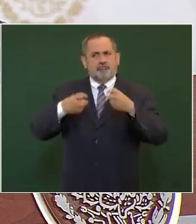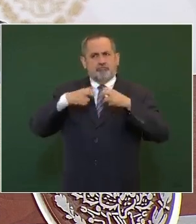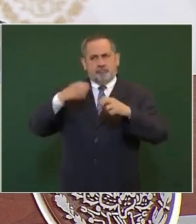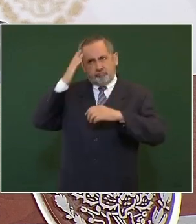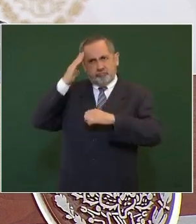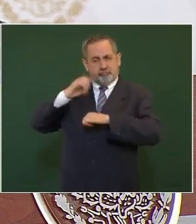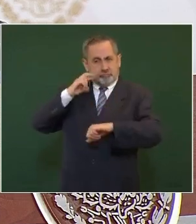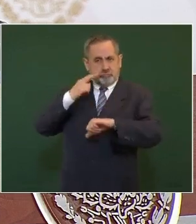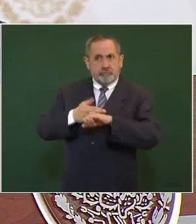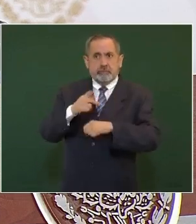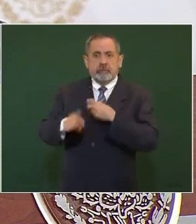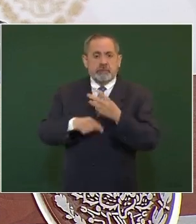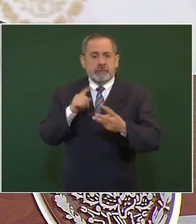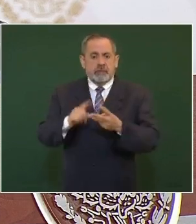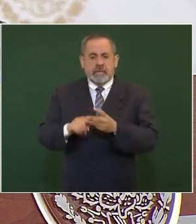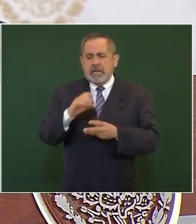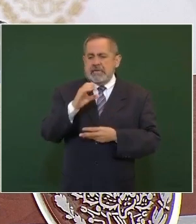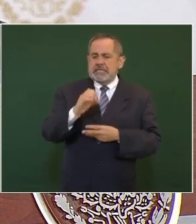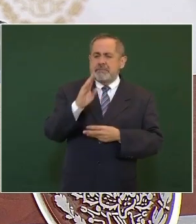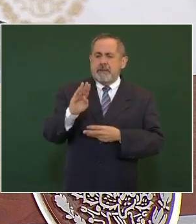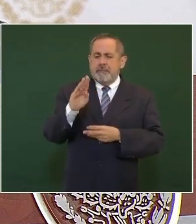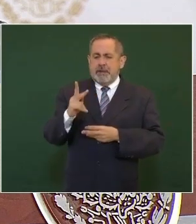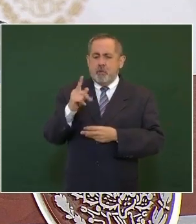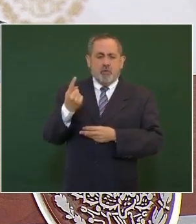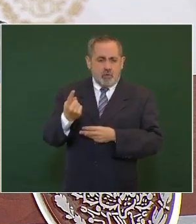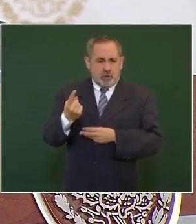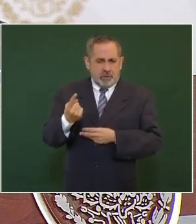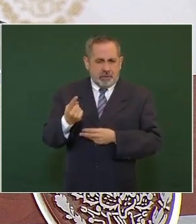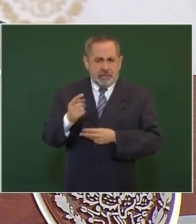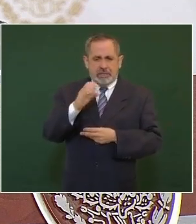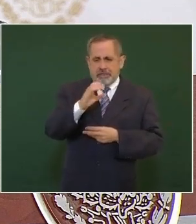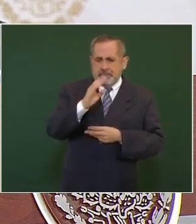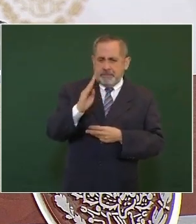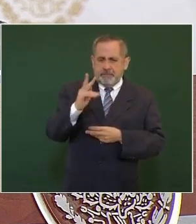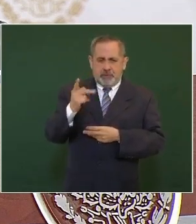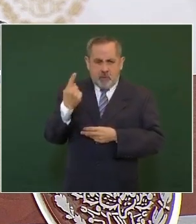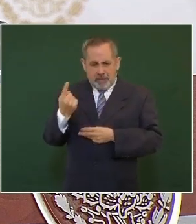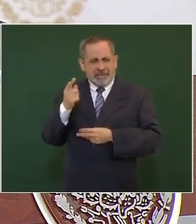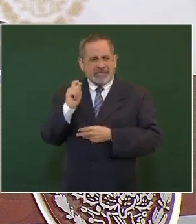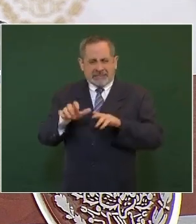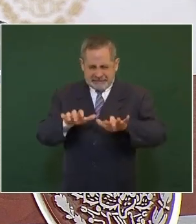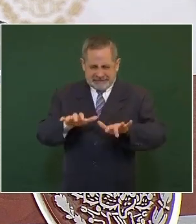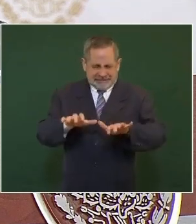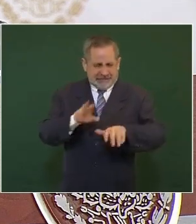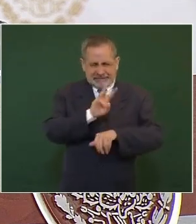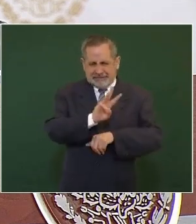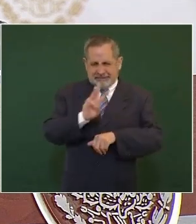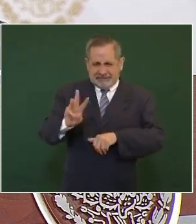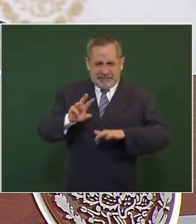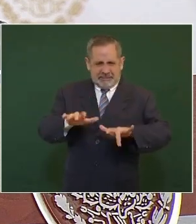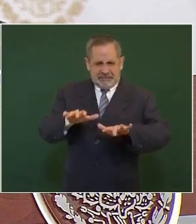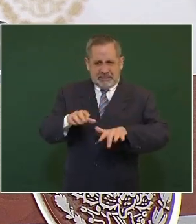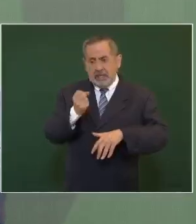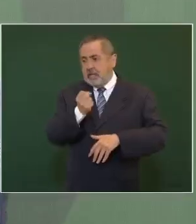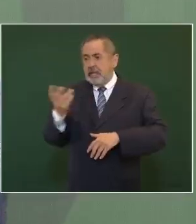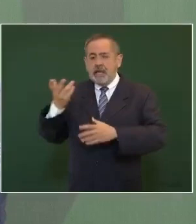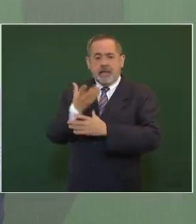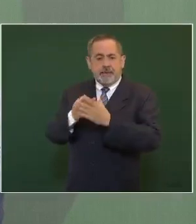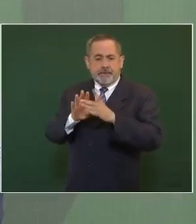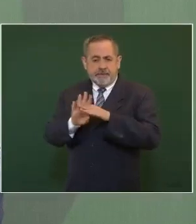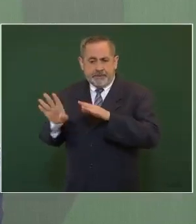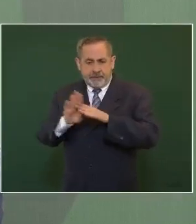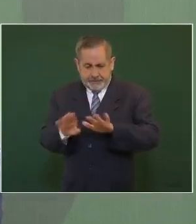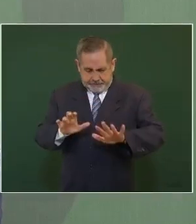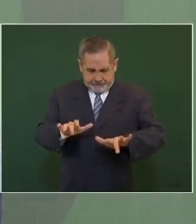Se va a definir el CBP1, como ustedes saben, el CBP1 es una plataforma donde los migrantes se inscriben para